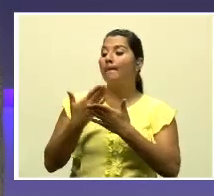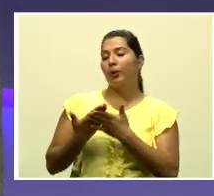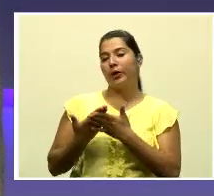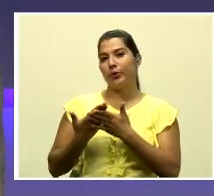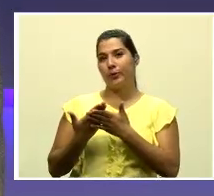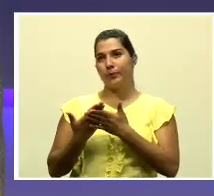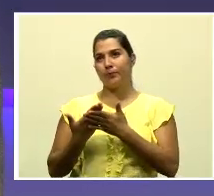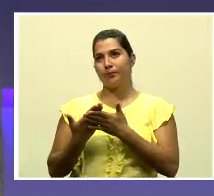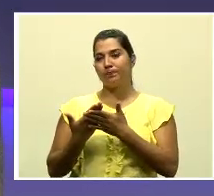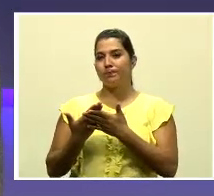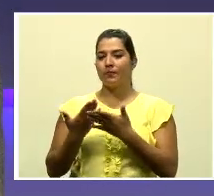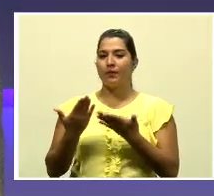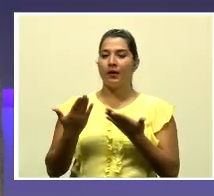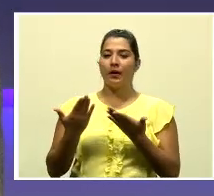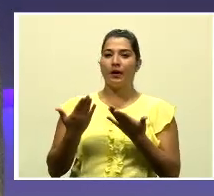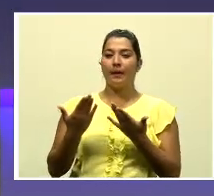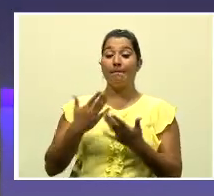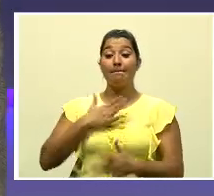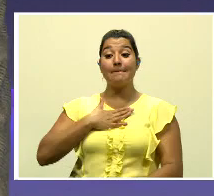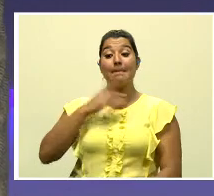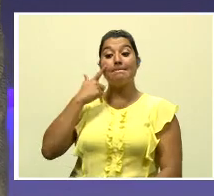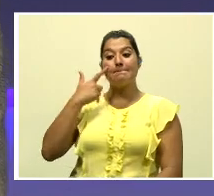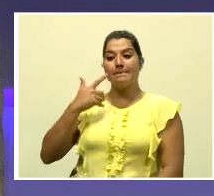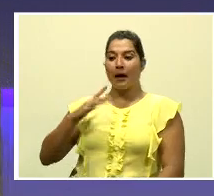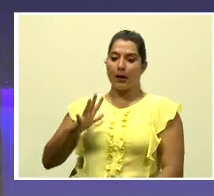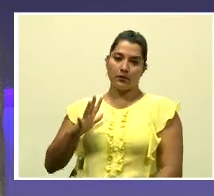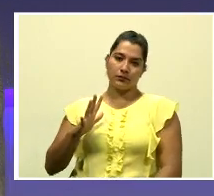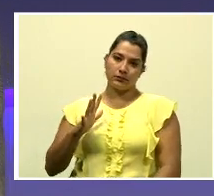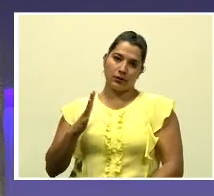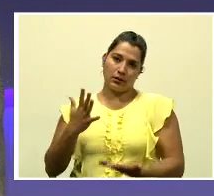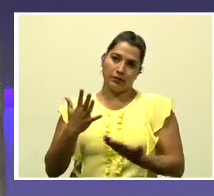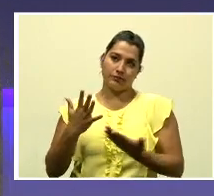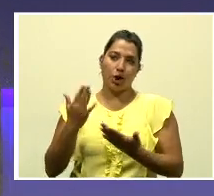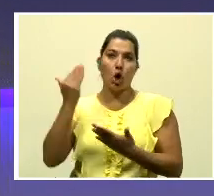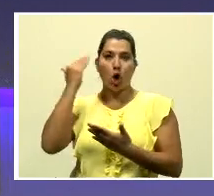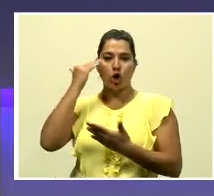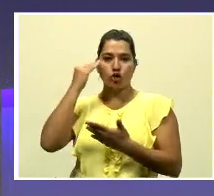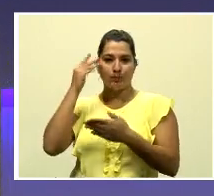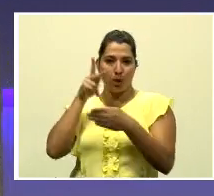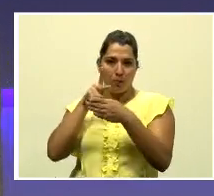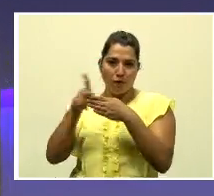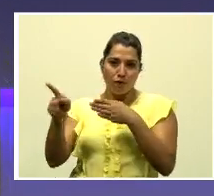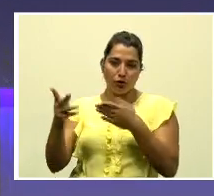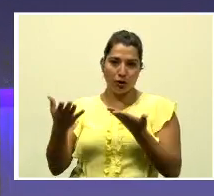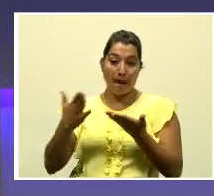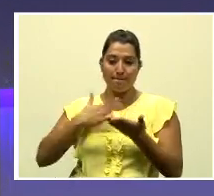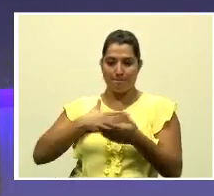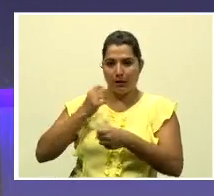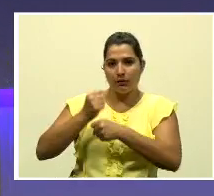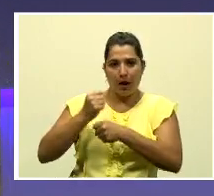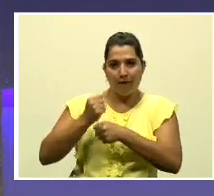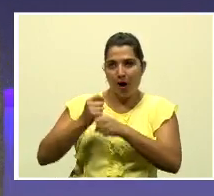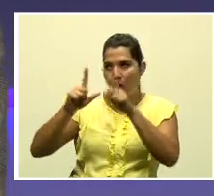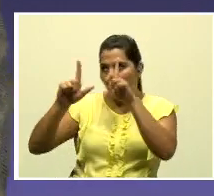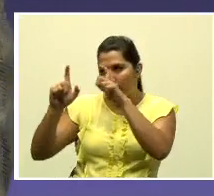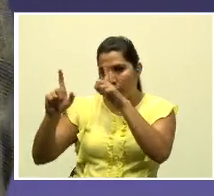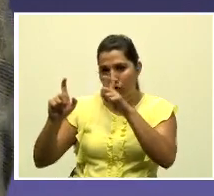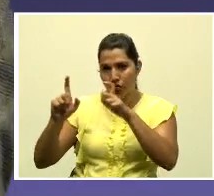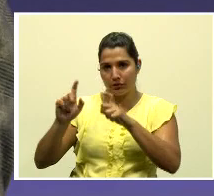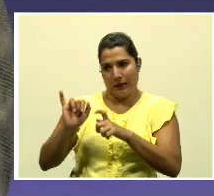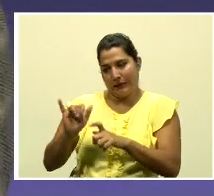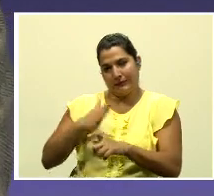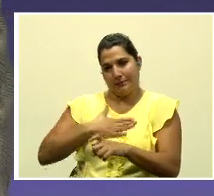me parece, profesional en el sentido de que, bueno, yo me dedico a la fotografía, vivo de eso, ¿verdad?